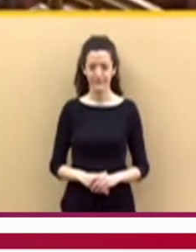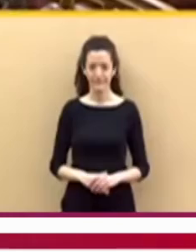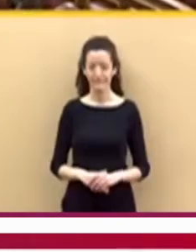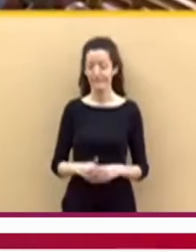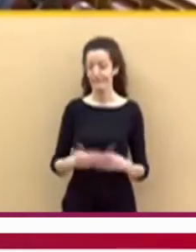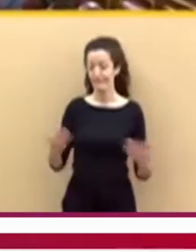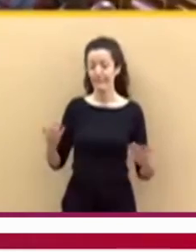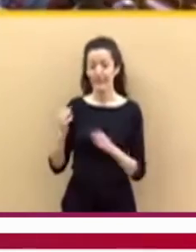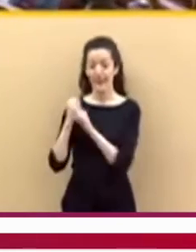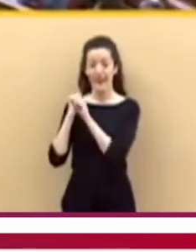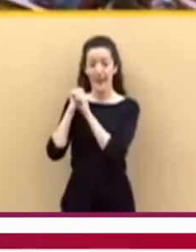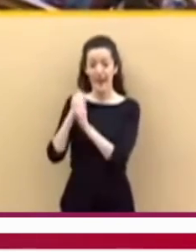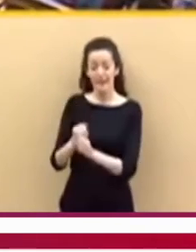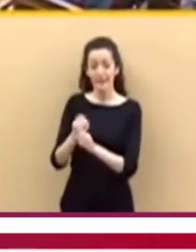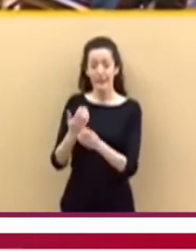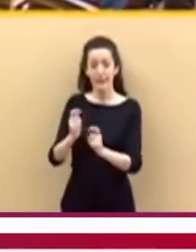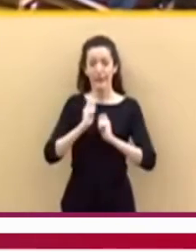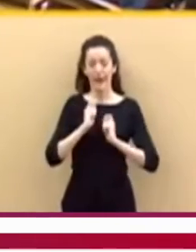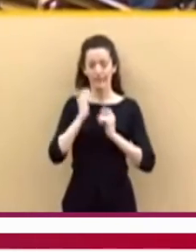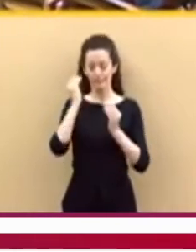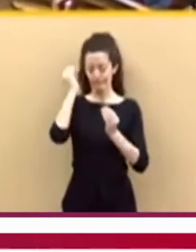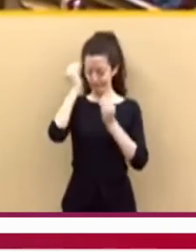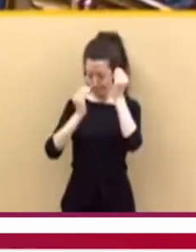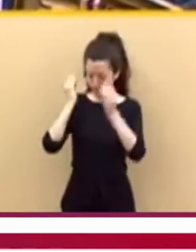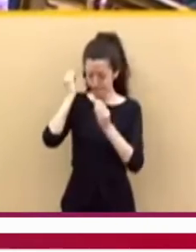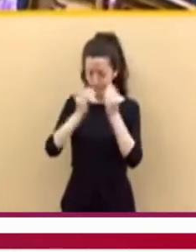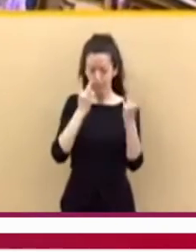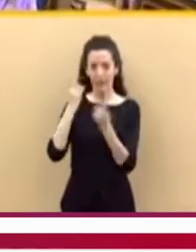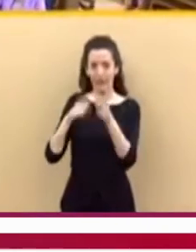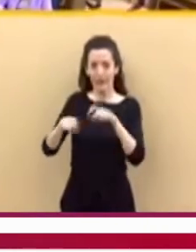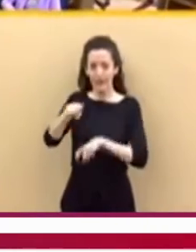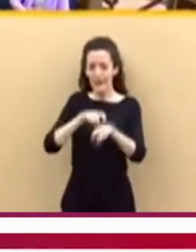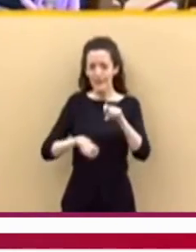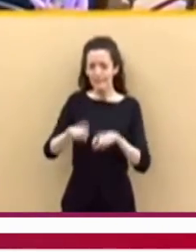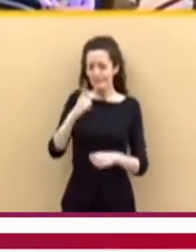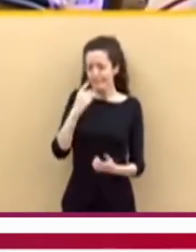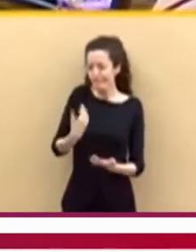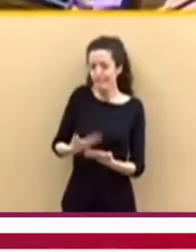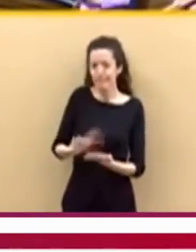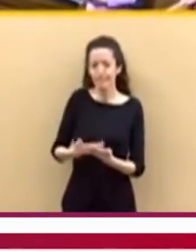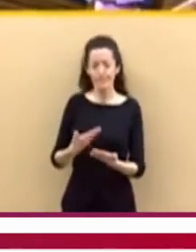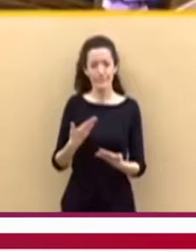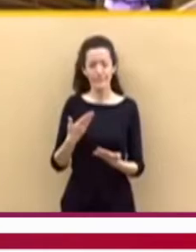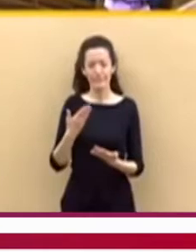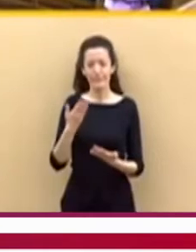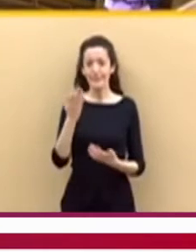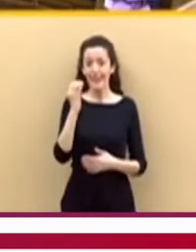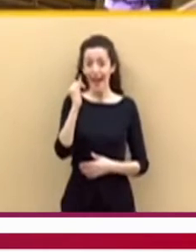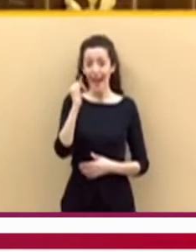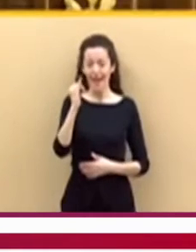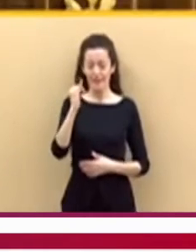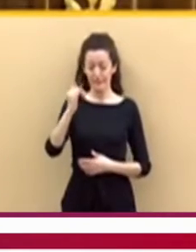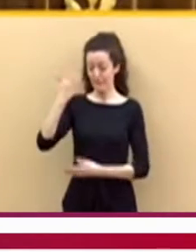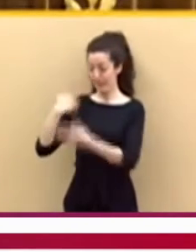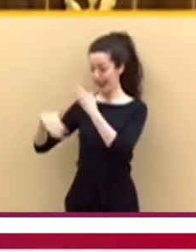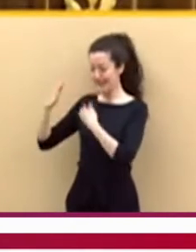hemos estado jugando eso y ahora, bueno, pues aquí, ¿qué ha ocurrido esta semana aquí? ¿Por qué hoy no subimos a nivel 4 cuando además es que es un